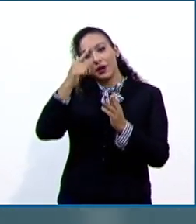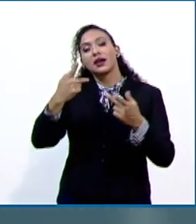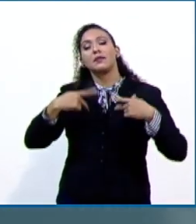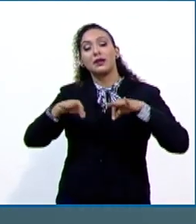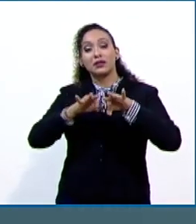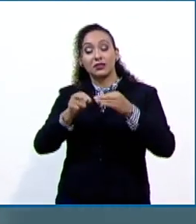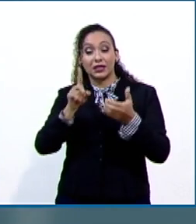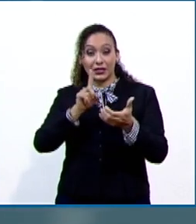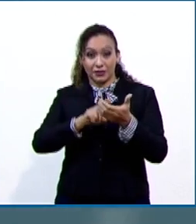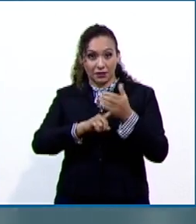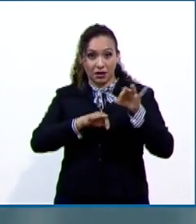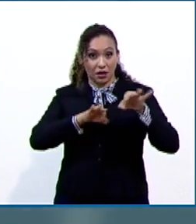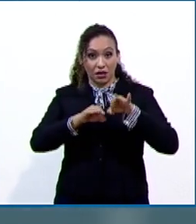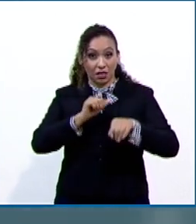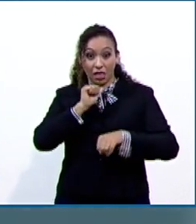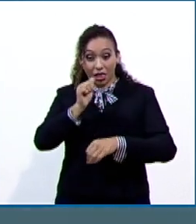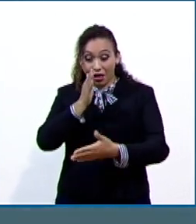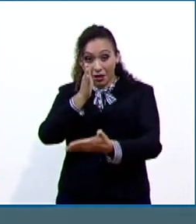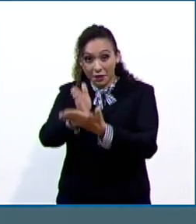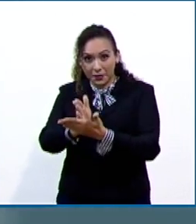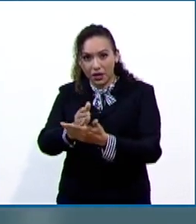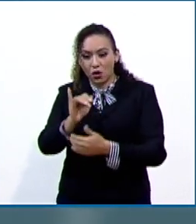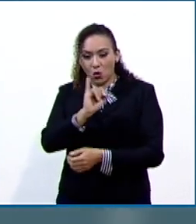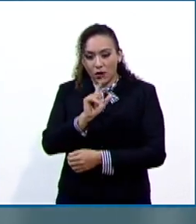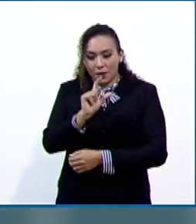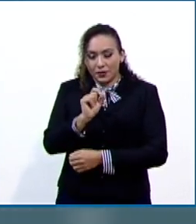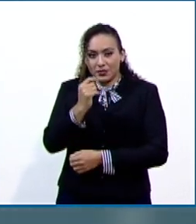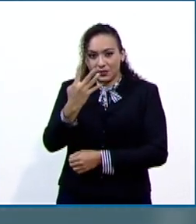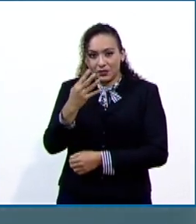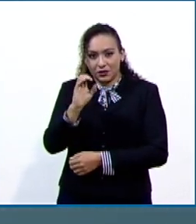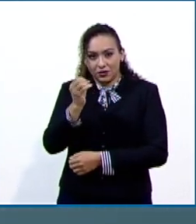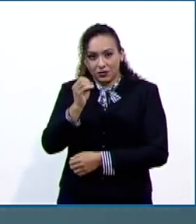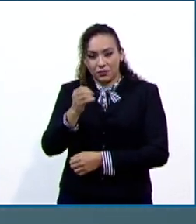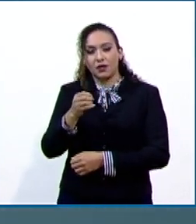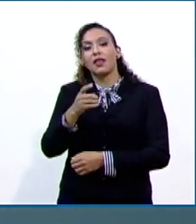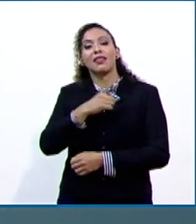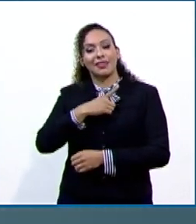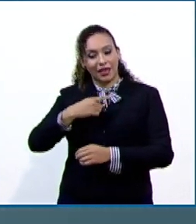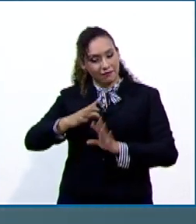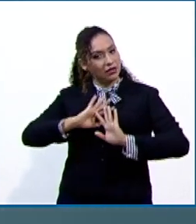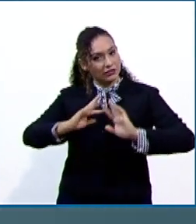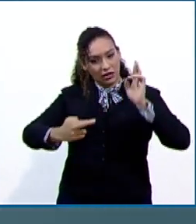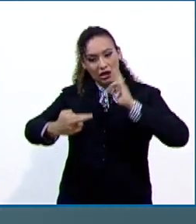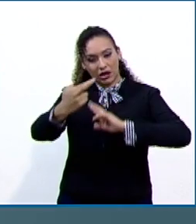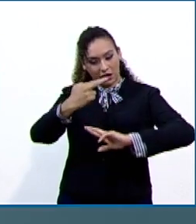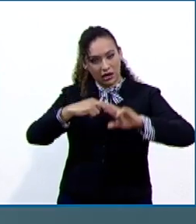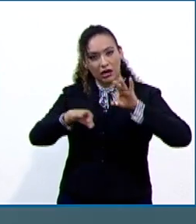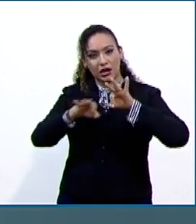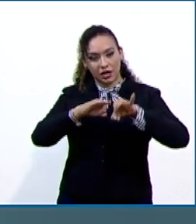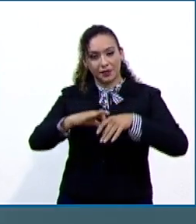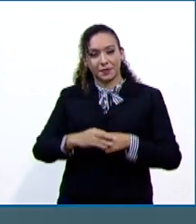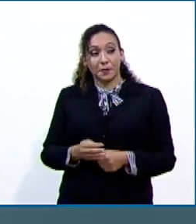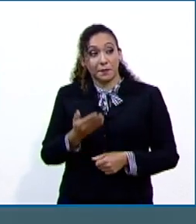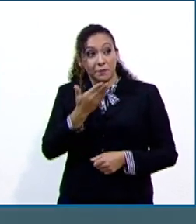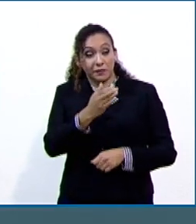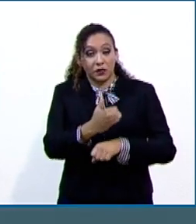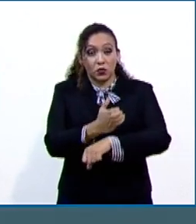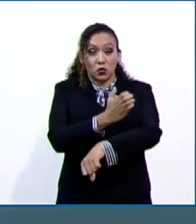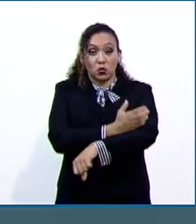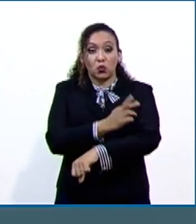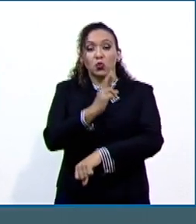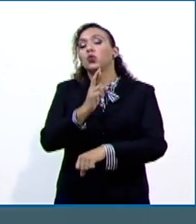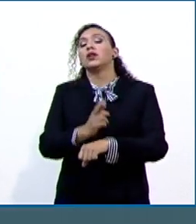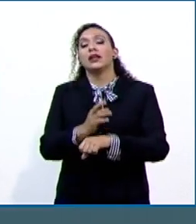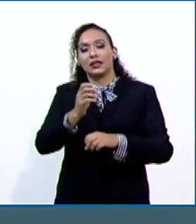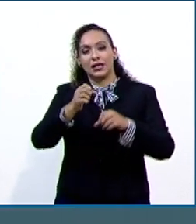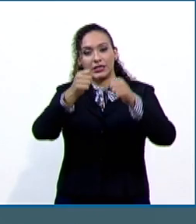que no asista a laborar a partir del jueves 24 de octubre. Asimismo, se ordena a la Coordinación de Seguridad para que apoye